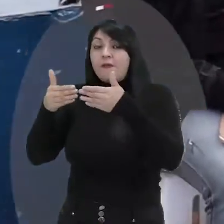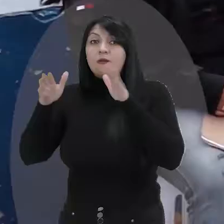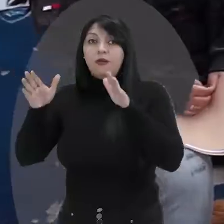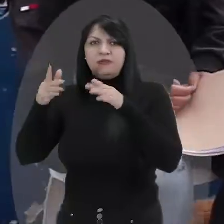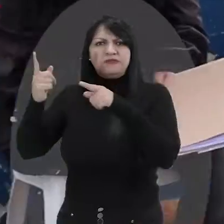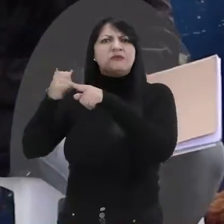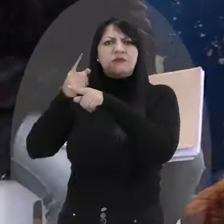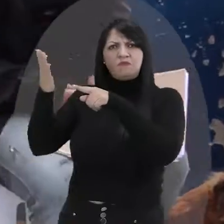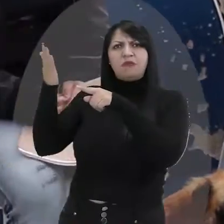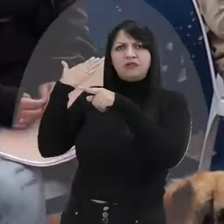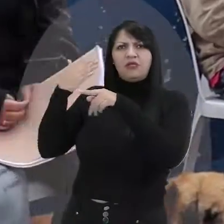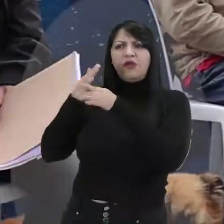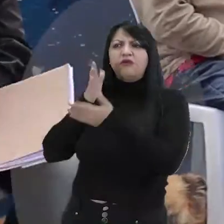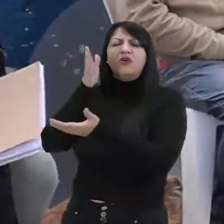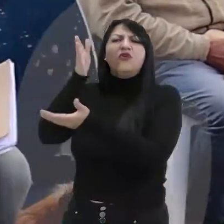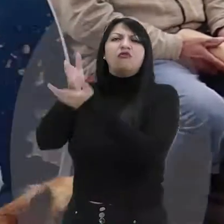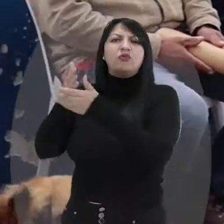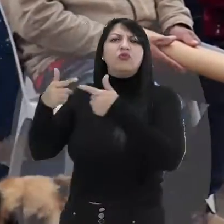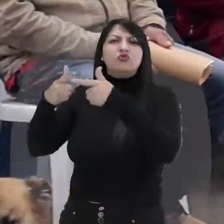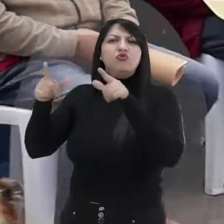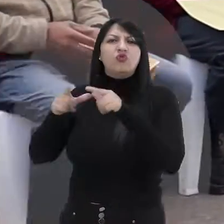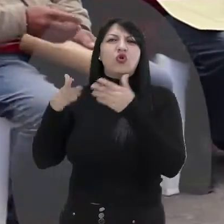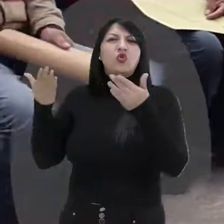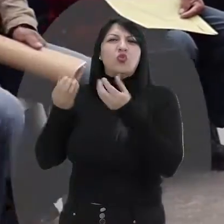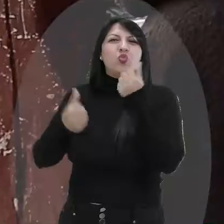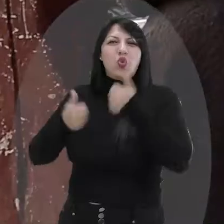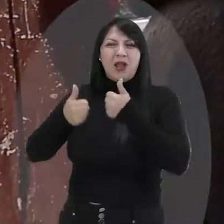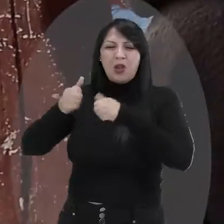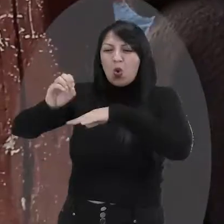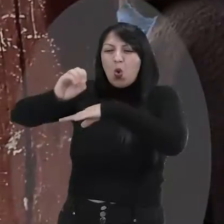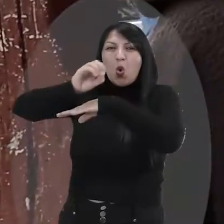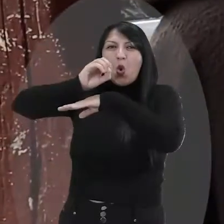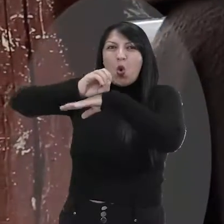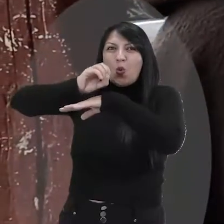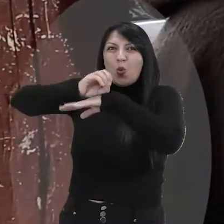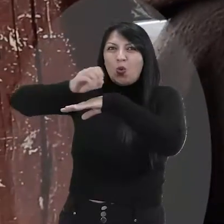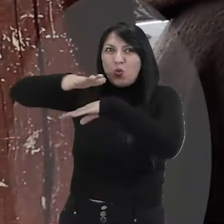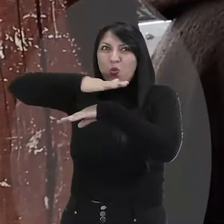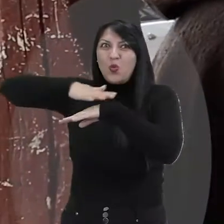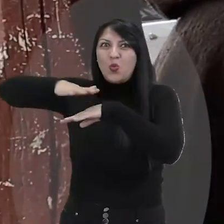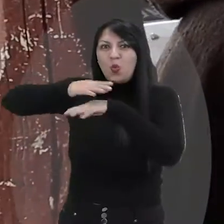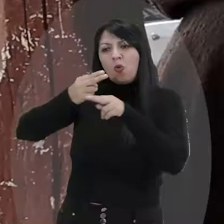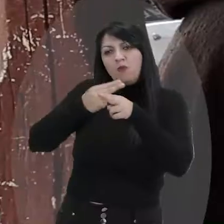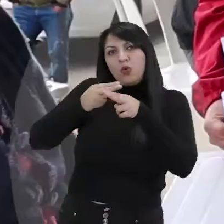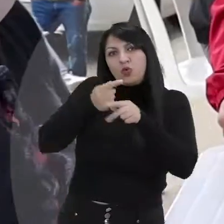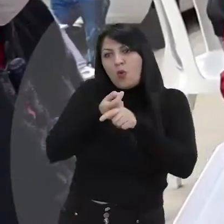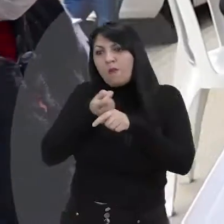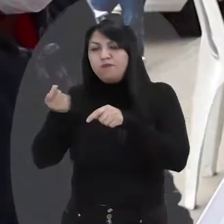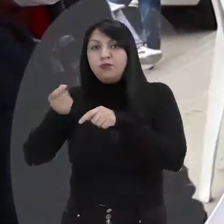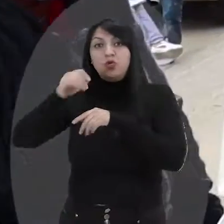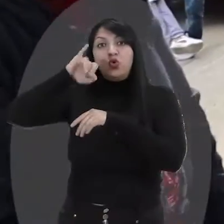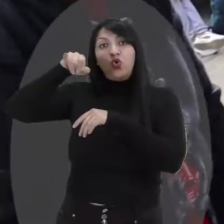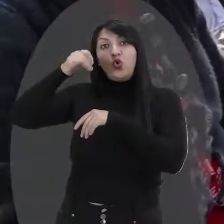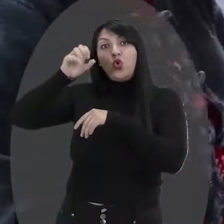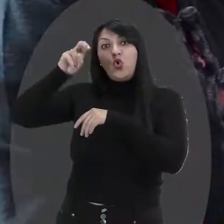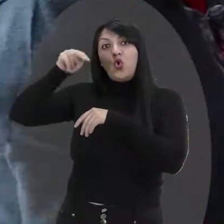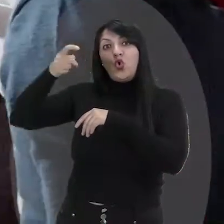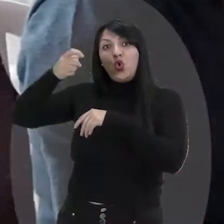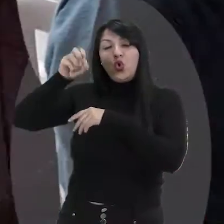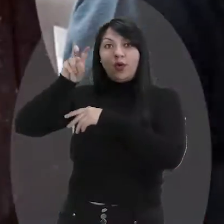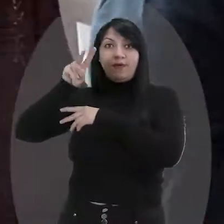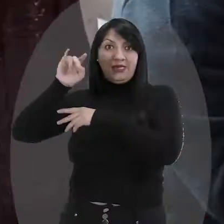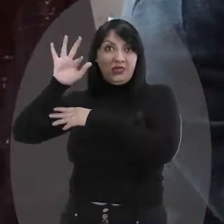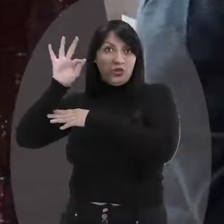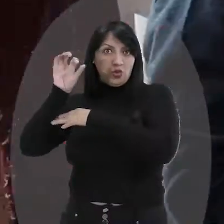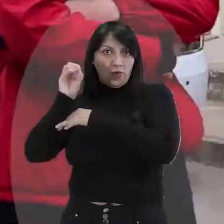los corregimientos. En el caso de las semanas pasadas estuvimos en el corregimiento de Obonuco, pasamos al corregimiento